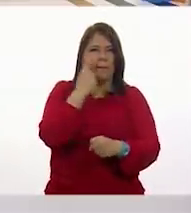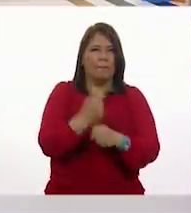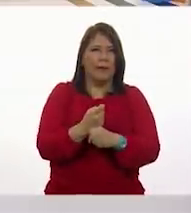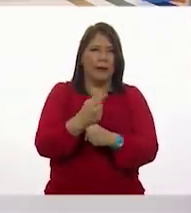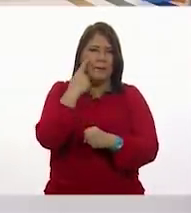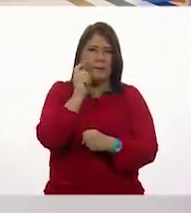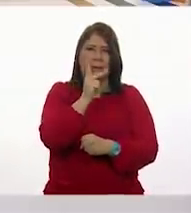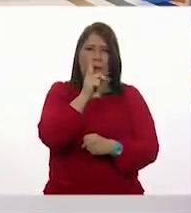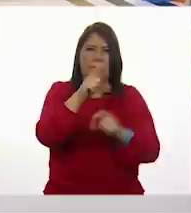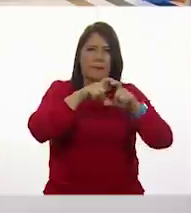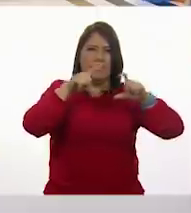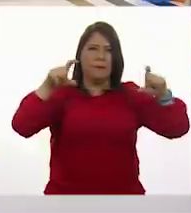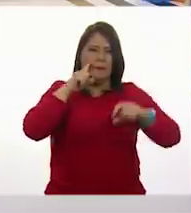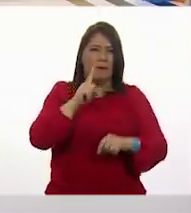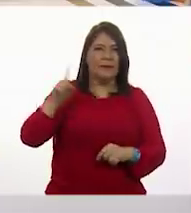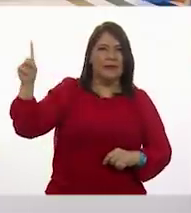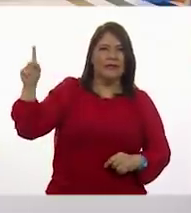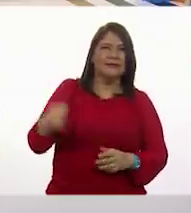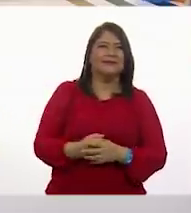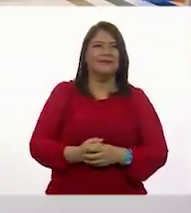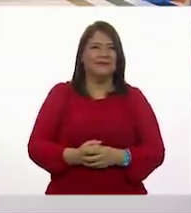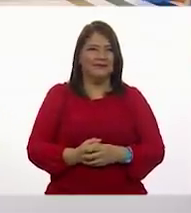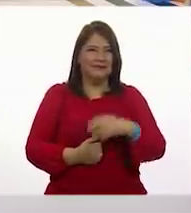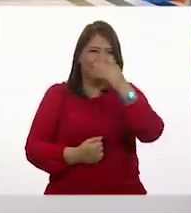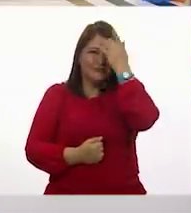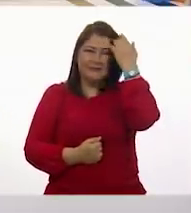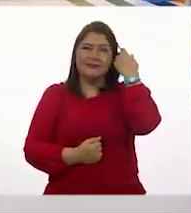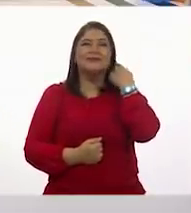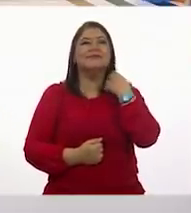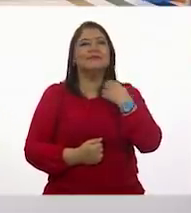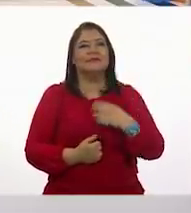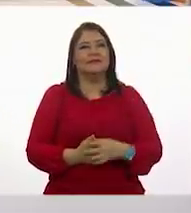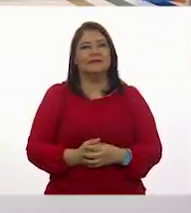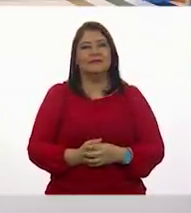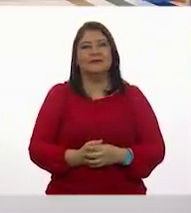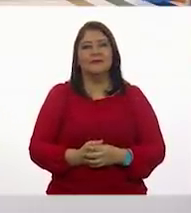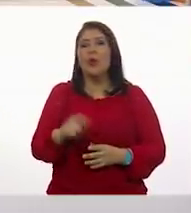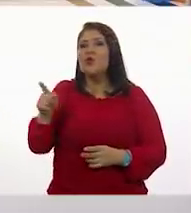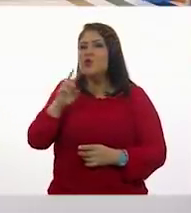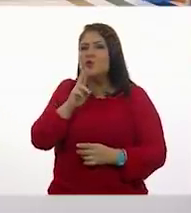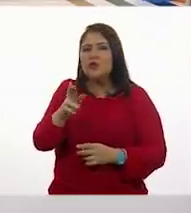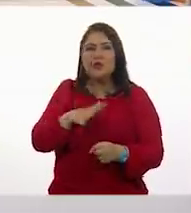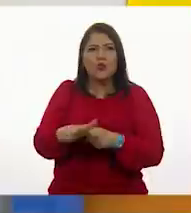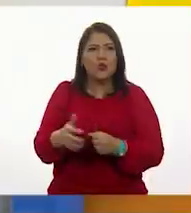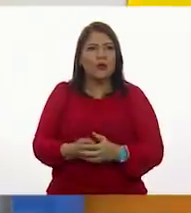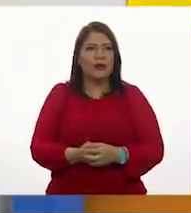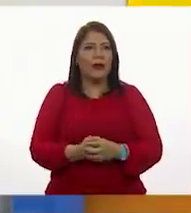aquí palabra, la tenemos, por favor, ¿verdad? Oscar? Wow. ¿Cuál fue tu respuesta entonces, Panchito?